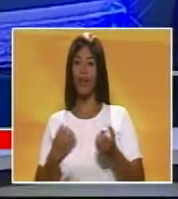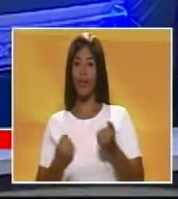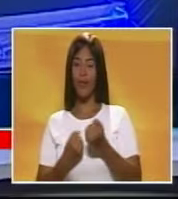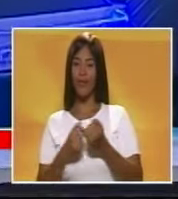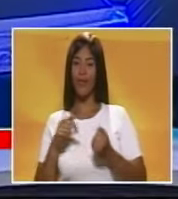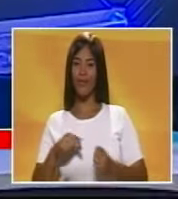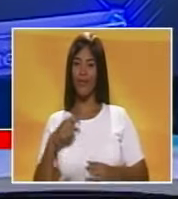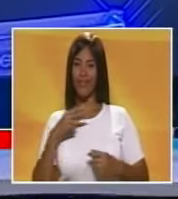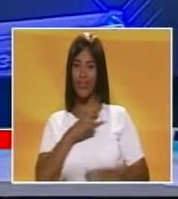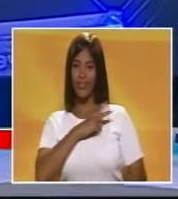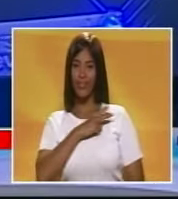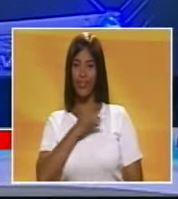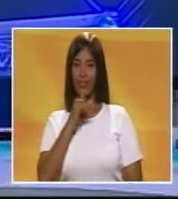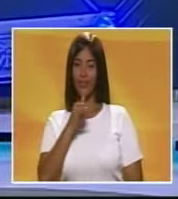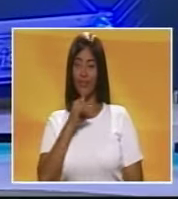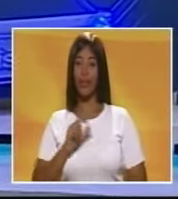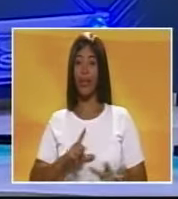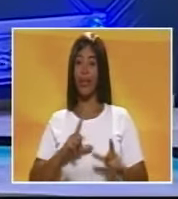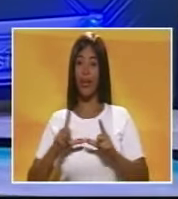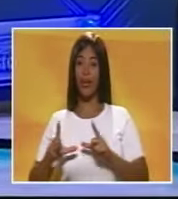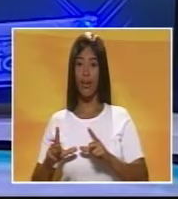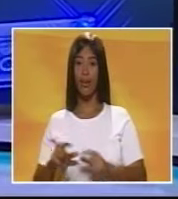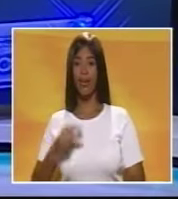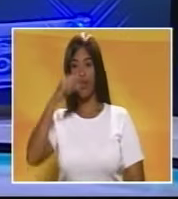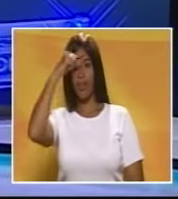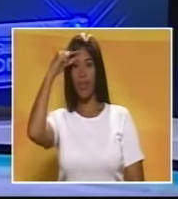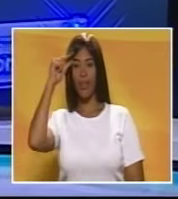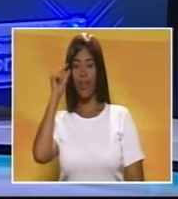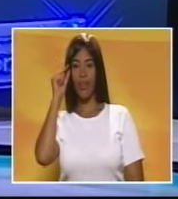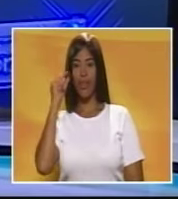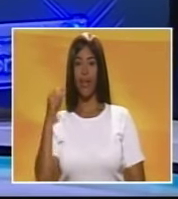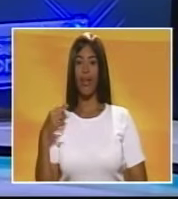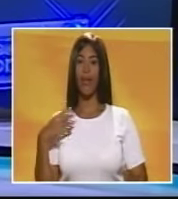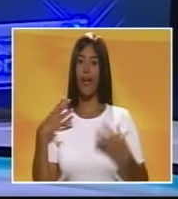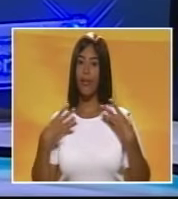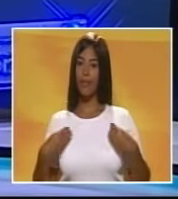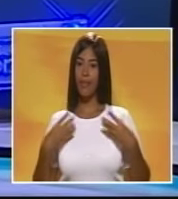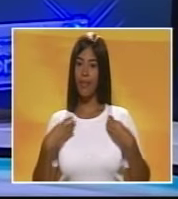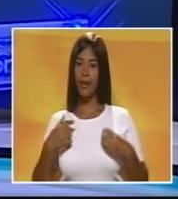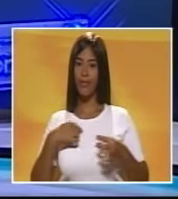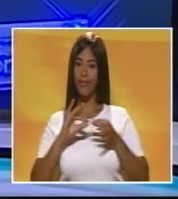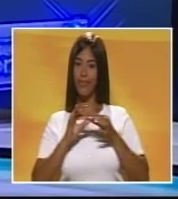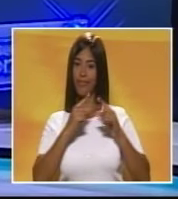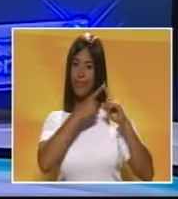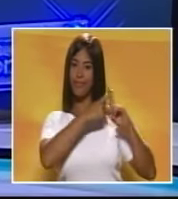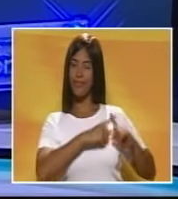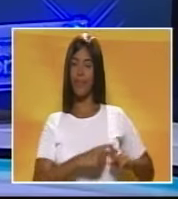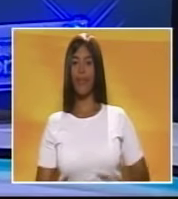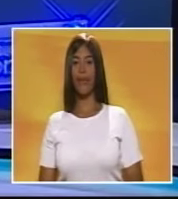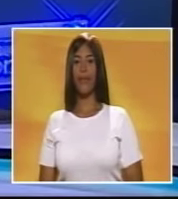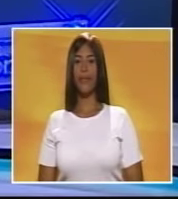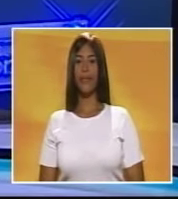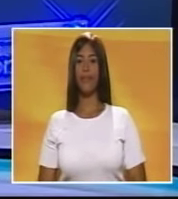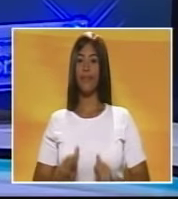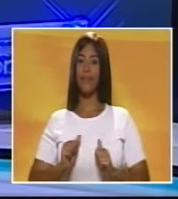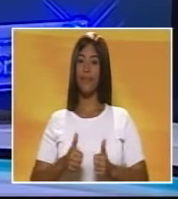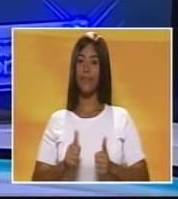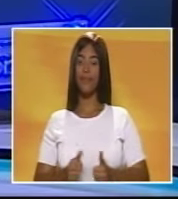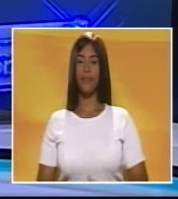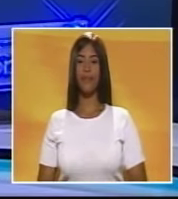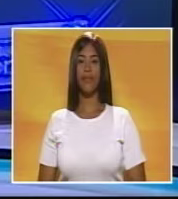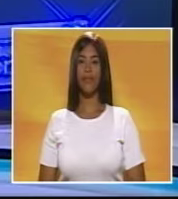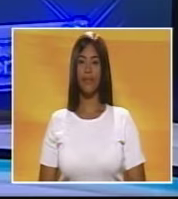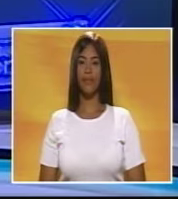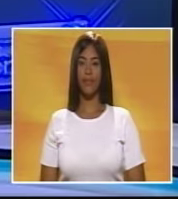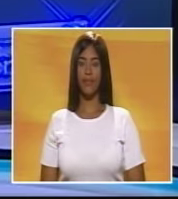presente emisión de su noticiero Venevisión. Ya estamos listas con las informaciones para ustedes en nombre de nuestro equipo. Así es, de inmediato, Endrina